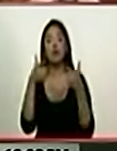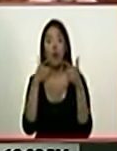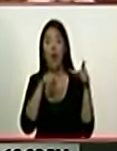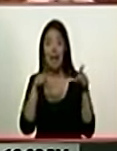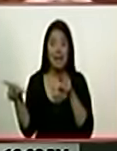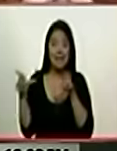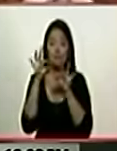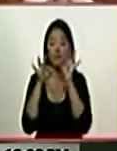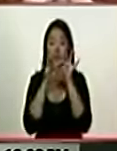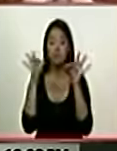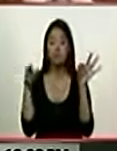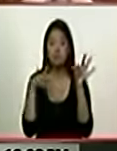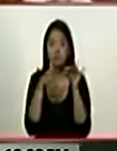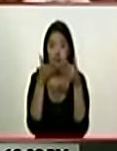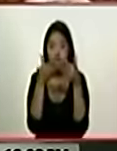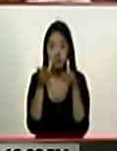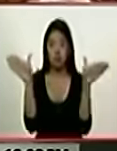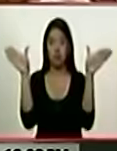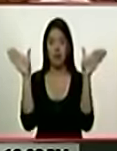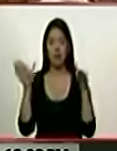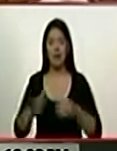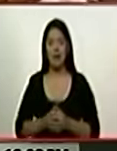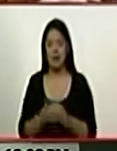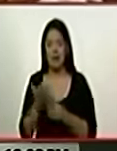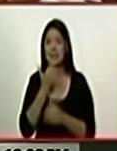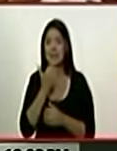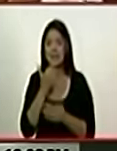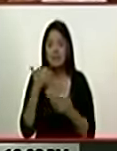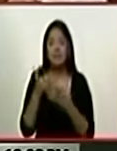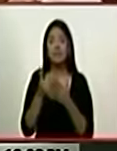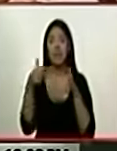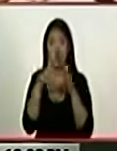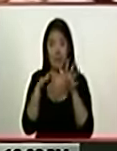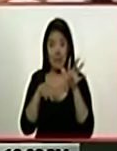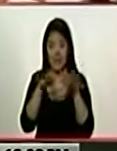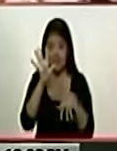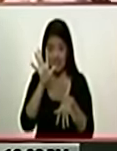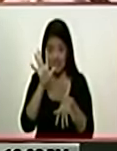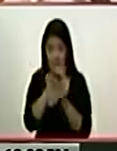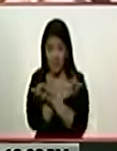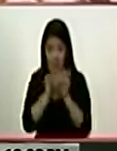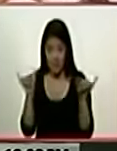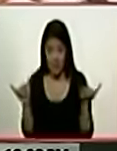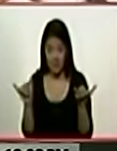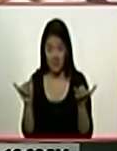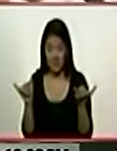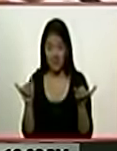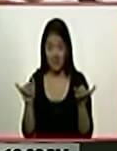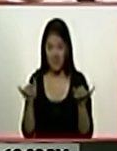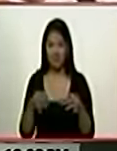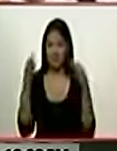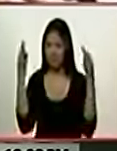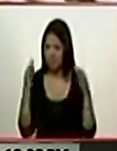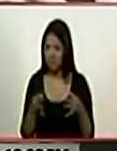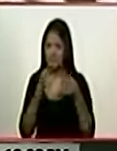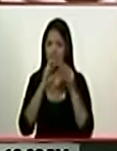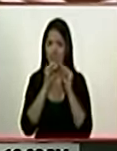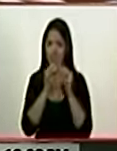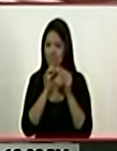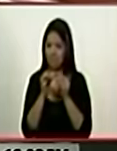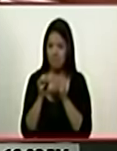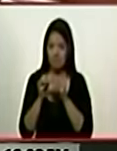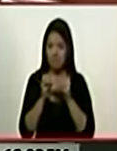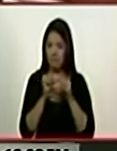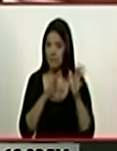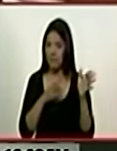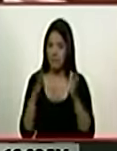año. Y antes de que finalice el 2015, estaremos completando sin ningún tipo de dificultades las